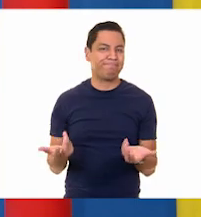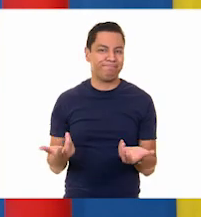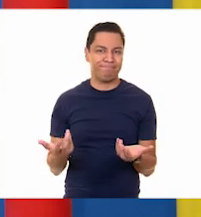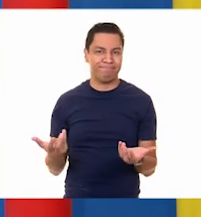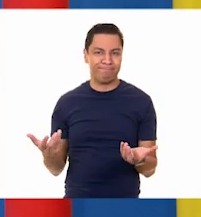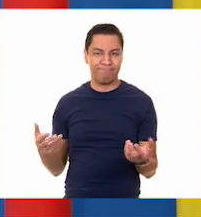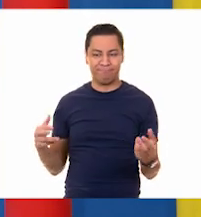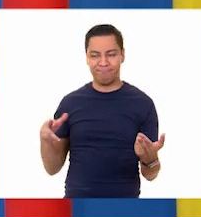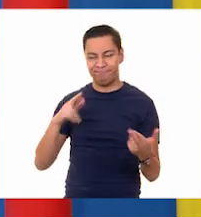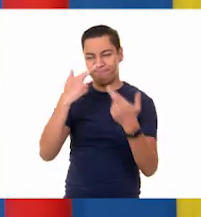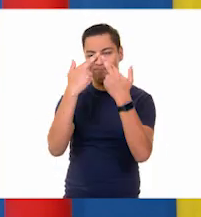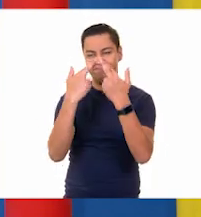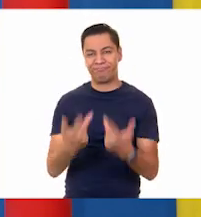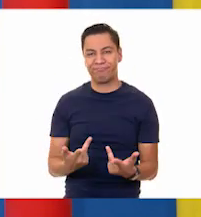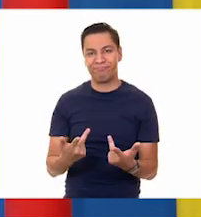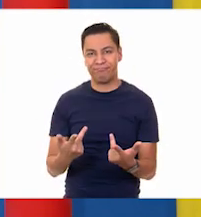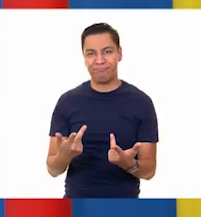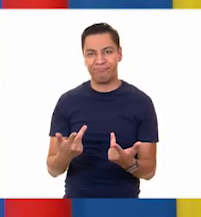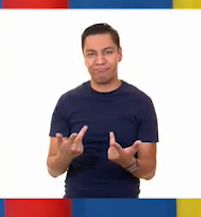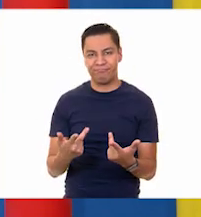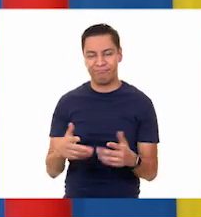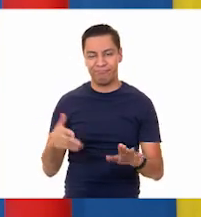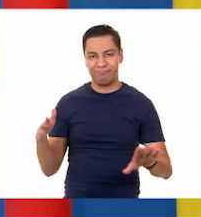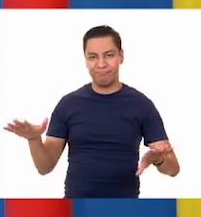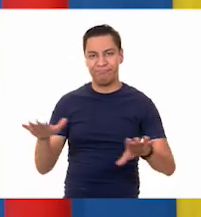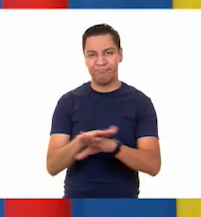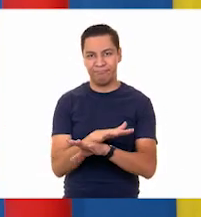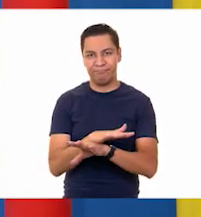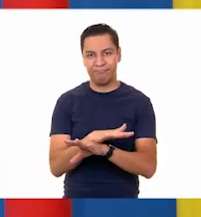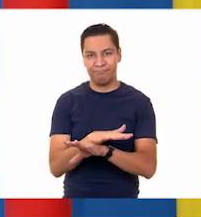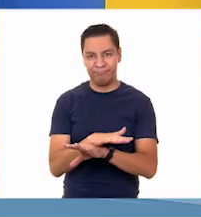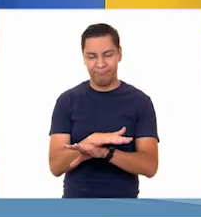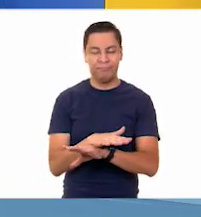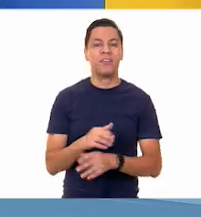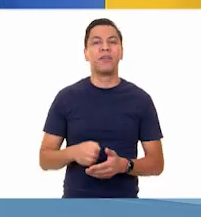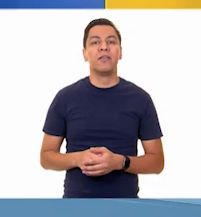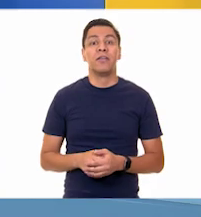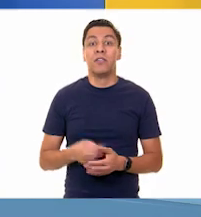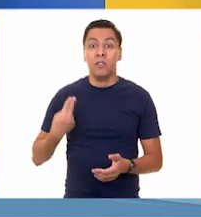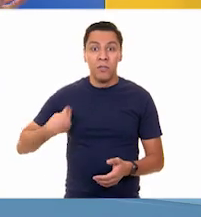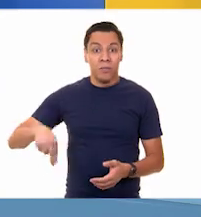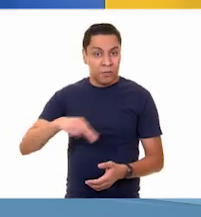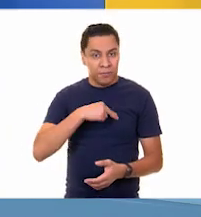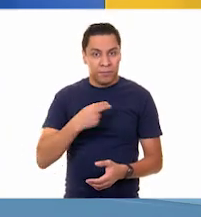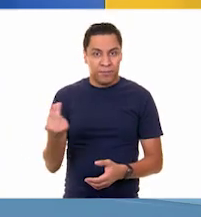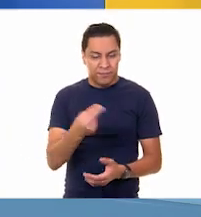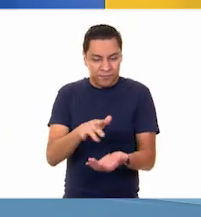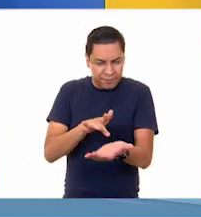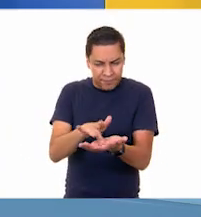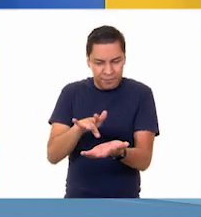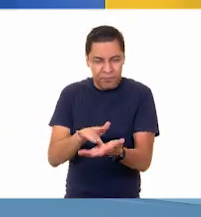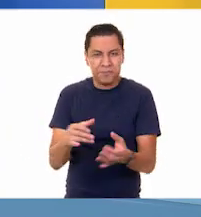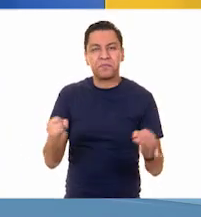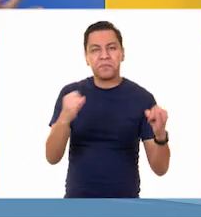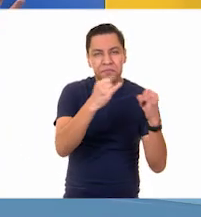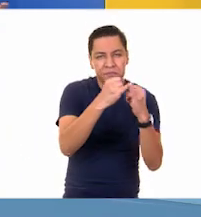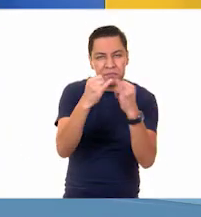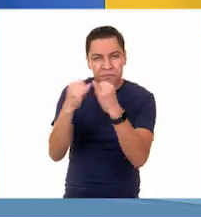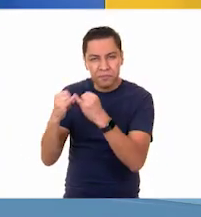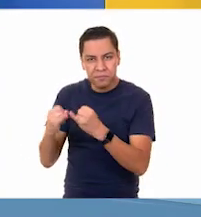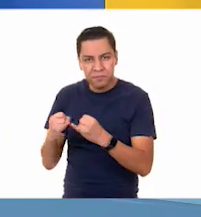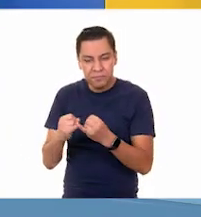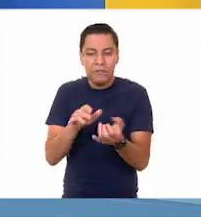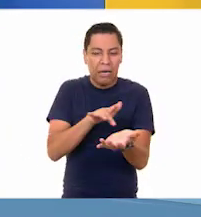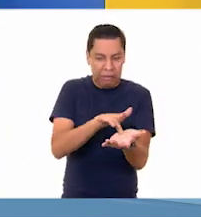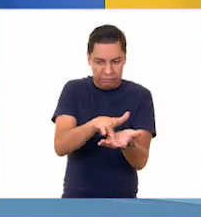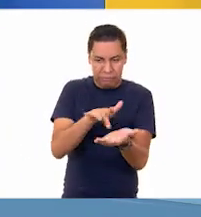las organizaciones de la sociedad civil que se dedican a defender el medio ambiente. Correcto, Jenny, sí. Este tipo de grupos abundan a lo